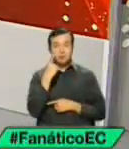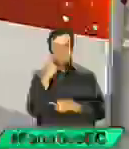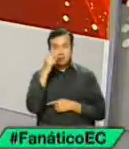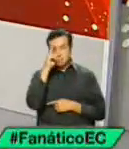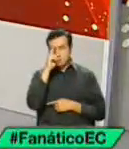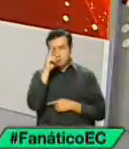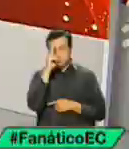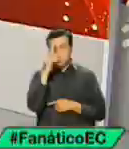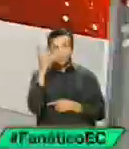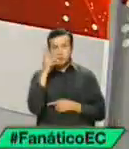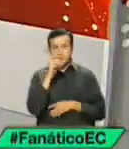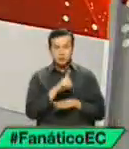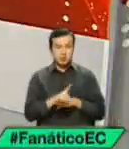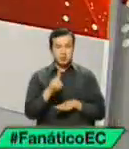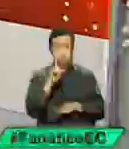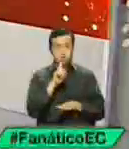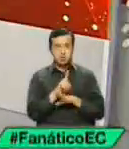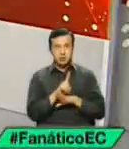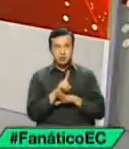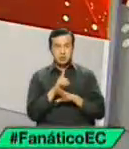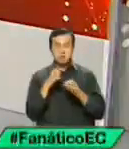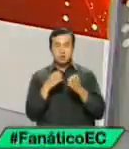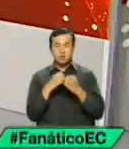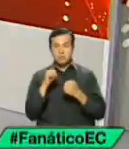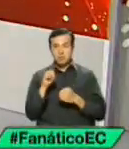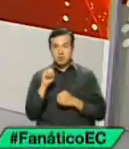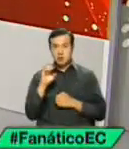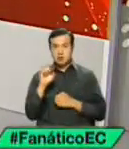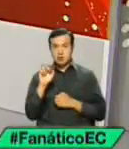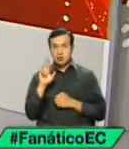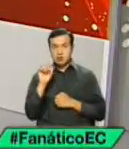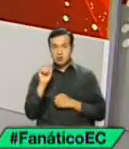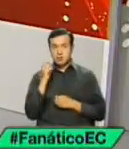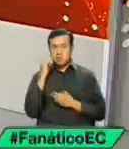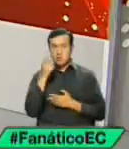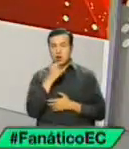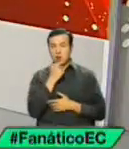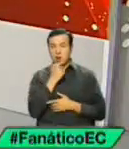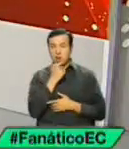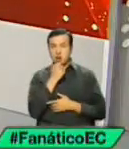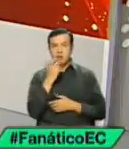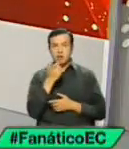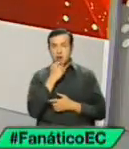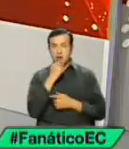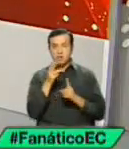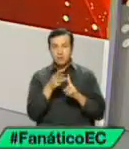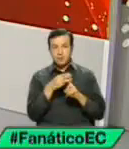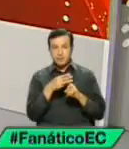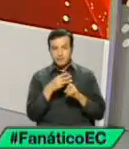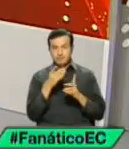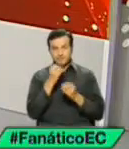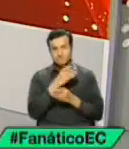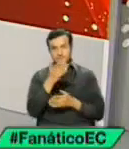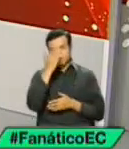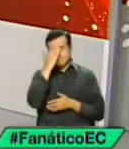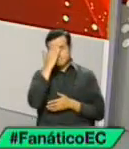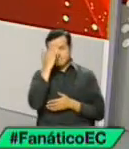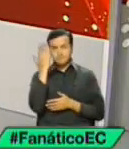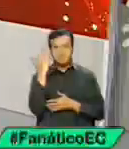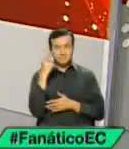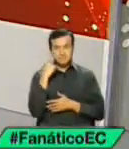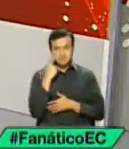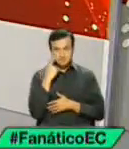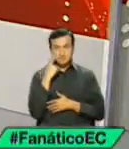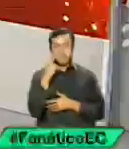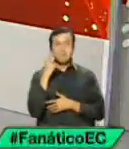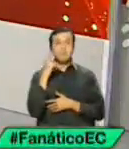extorsión a los directivos de el Macará. Se filtraron audios a través de redes sociales como es de conocimiento público y entre